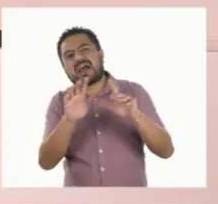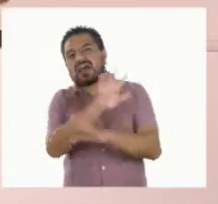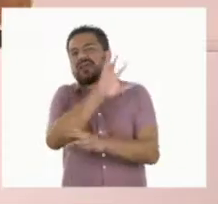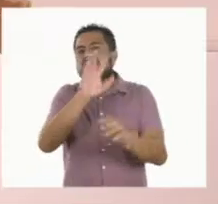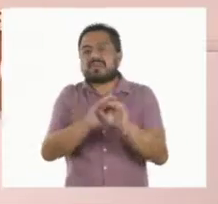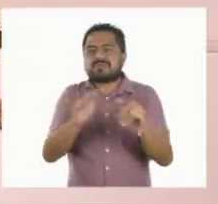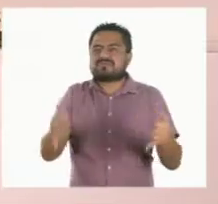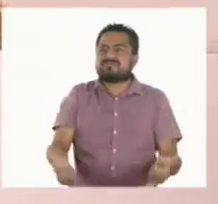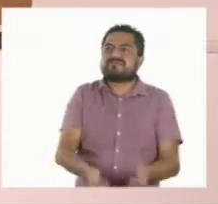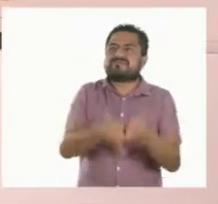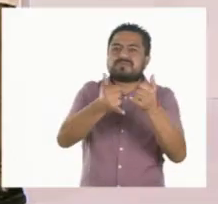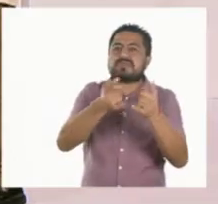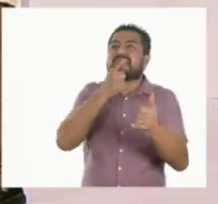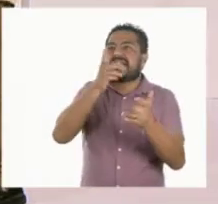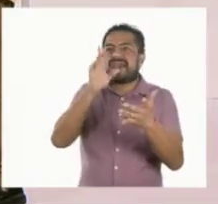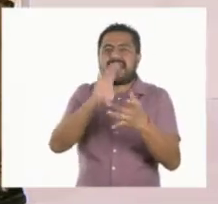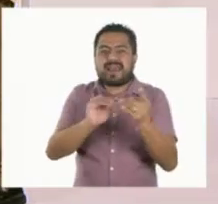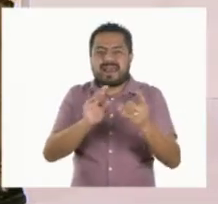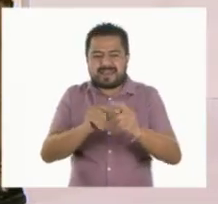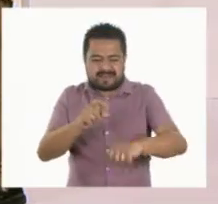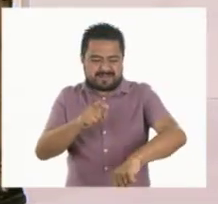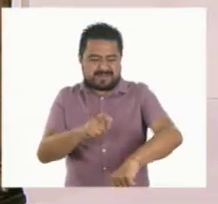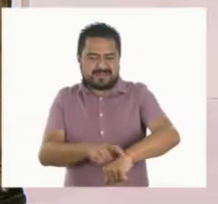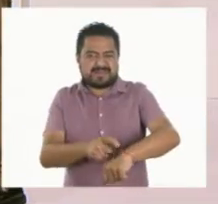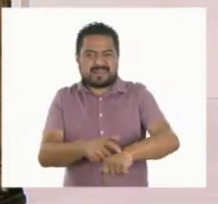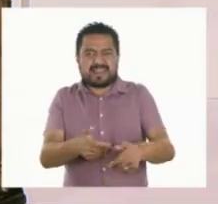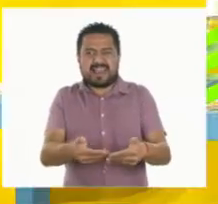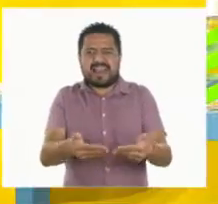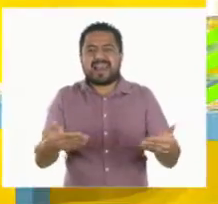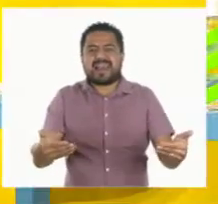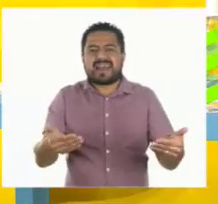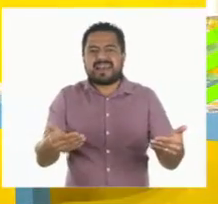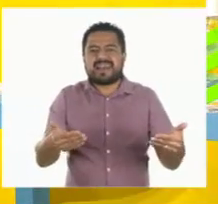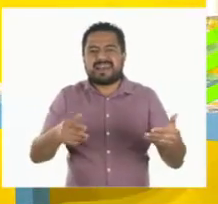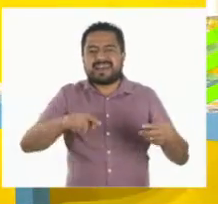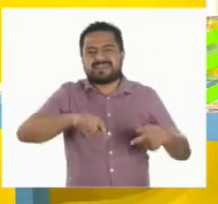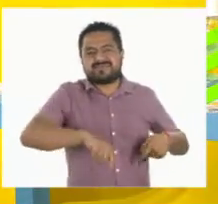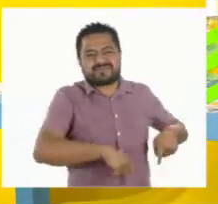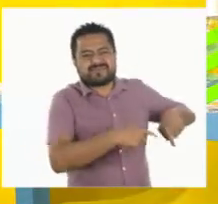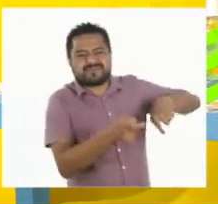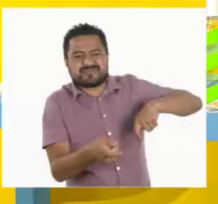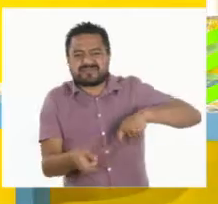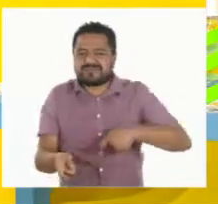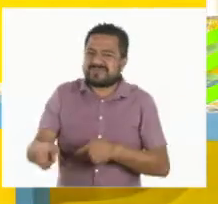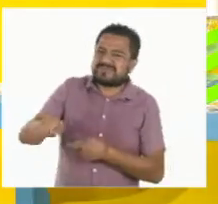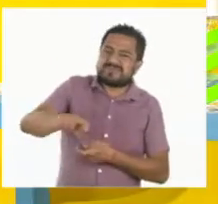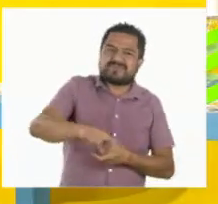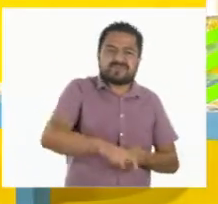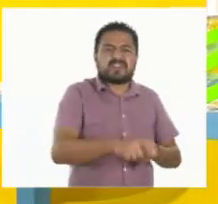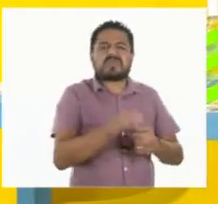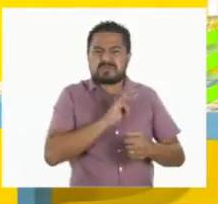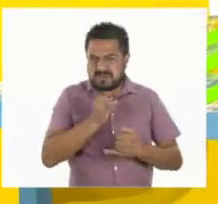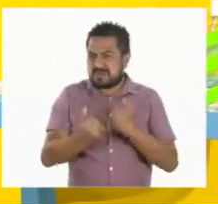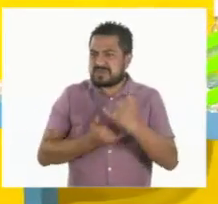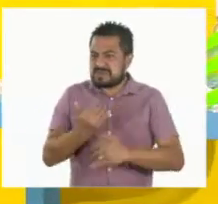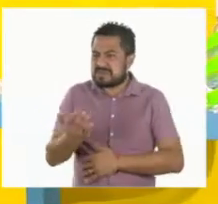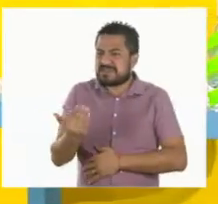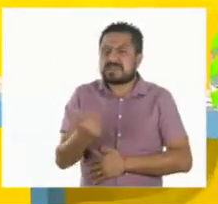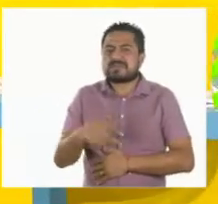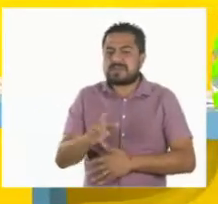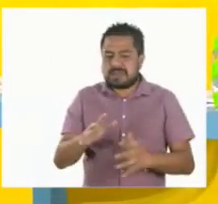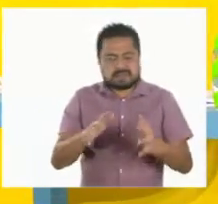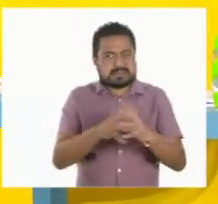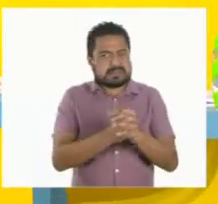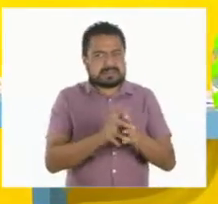el brindis, todo, y dicen, es la hora de... La víbora de la mar. ¿Y qué te parece si la jugamos poquito aquí? Pero sin agarrar.